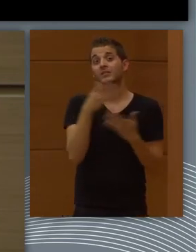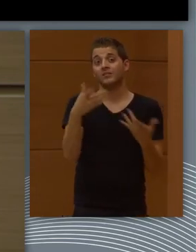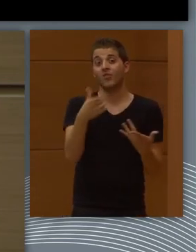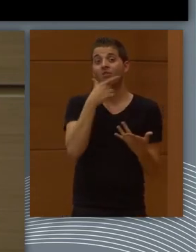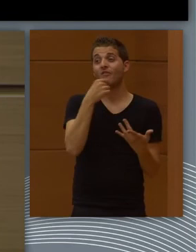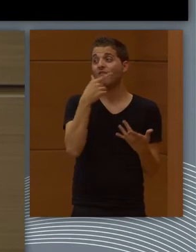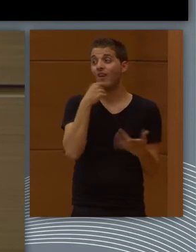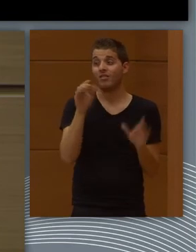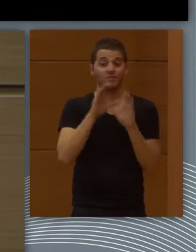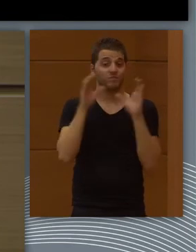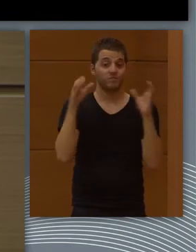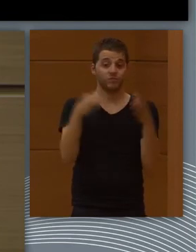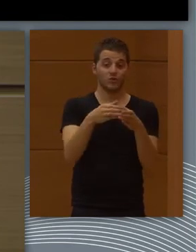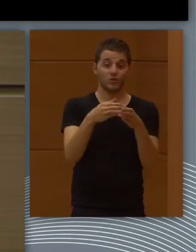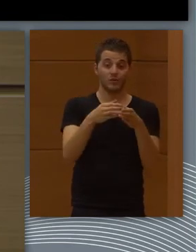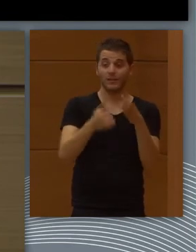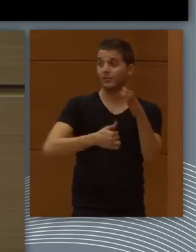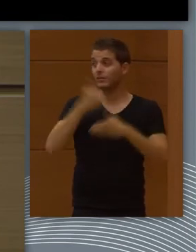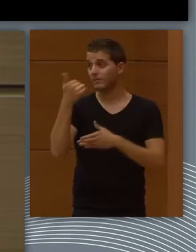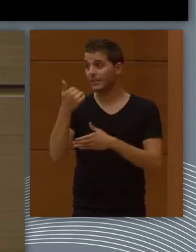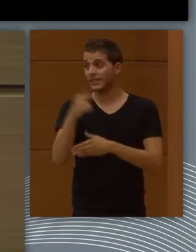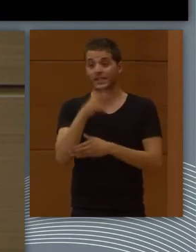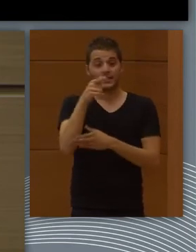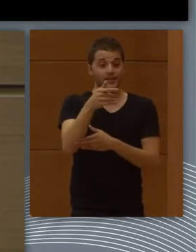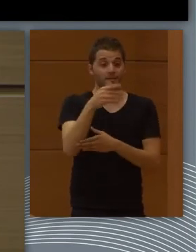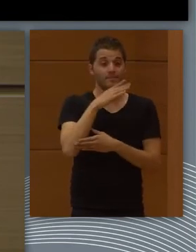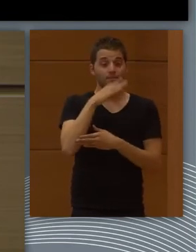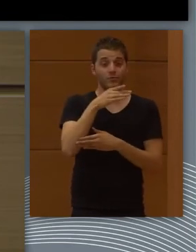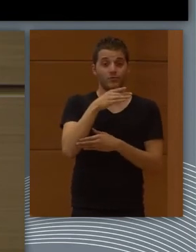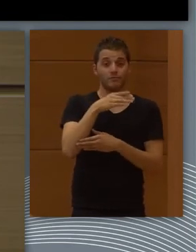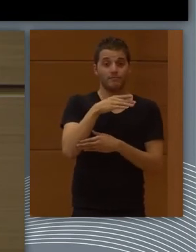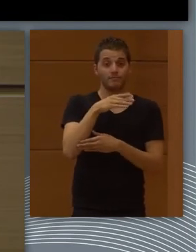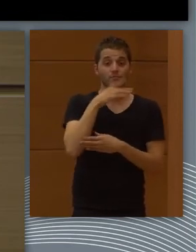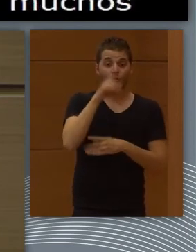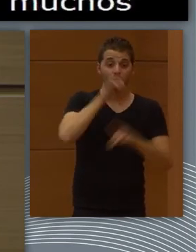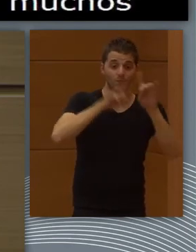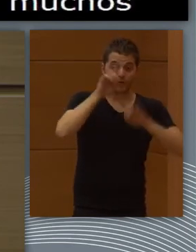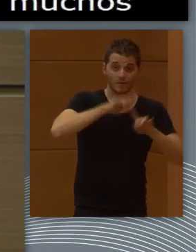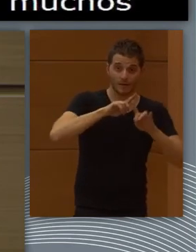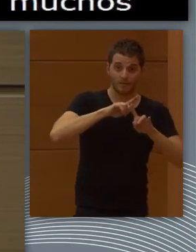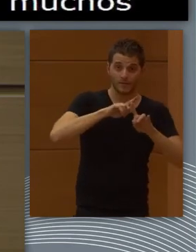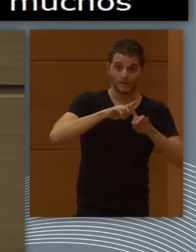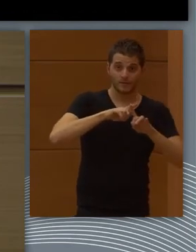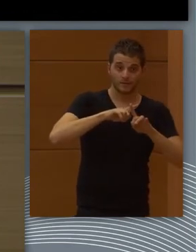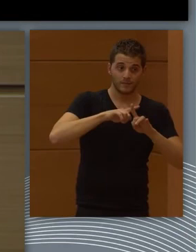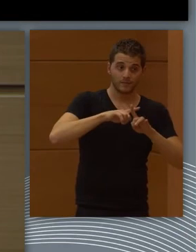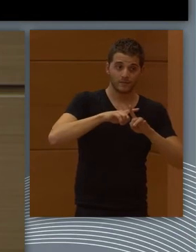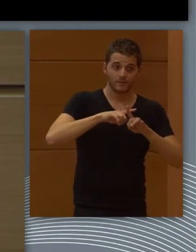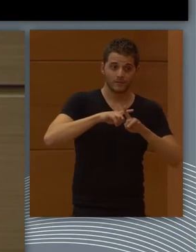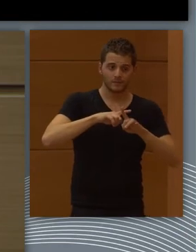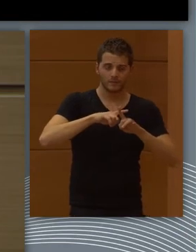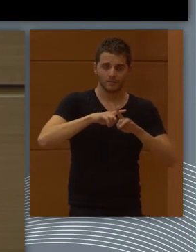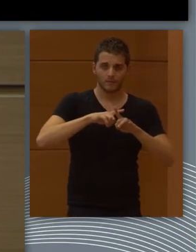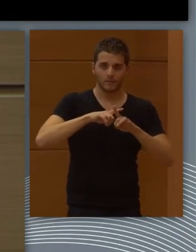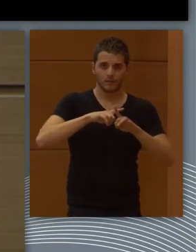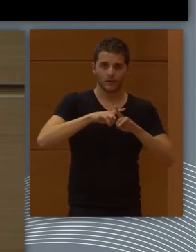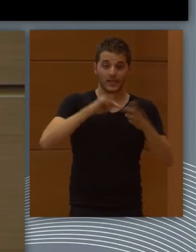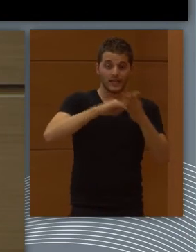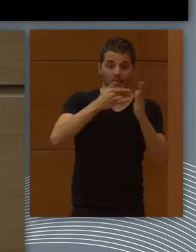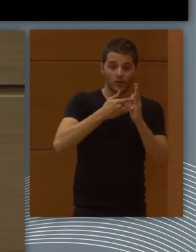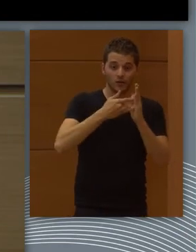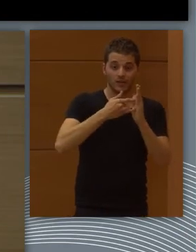facilidad para muchos colectivos que al tener... Porque uno de los problemas que ahora mismo... bueno, vamos a ver, la tecnología